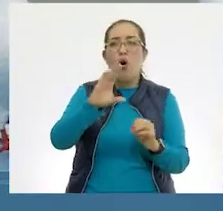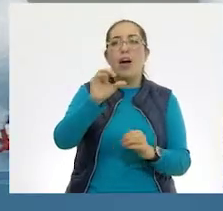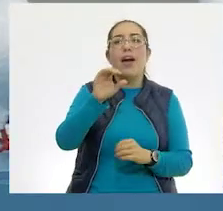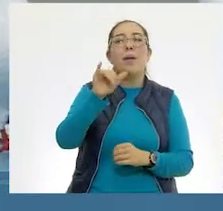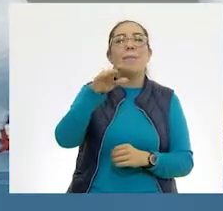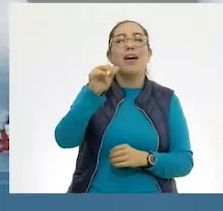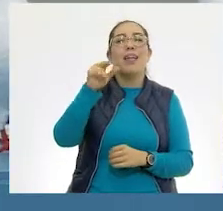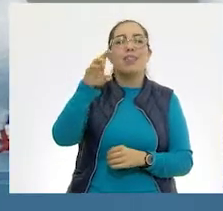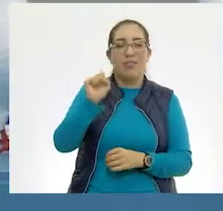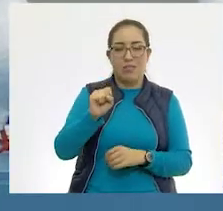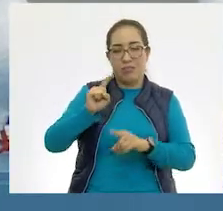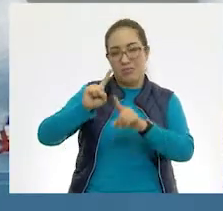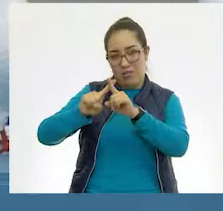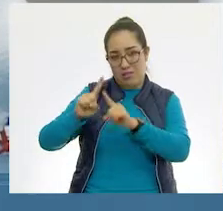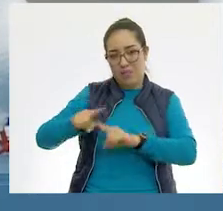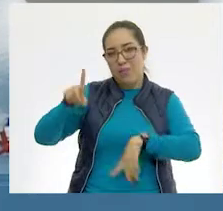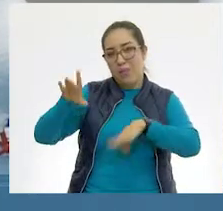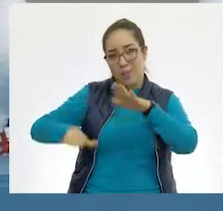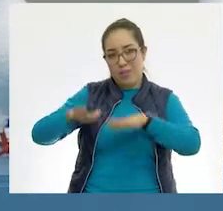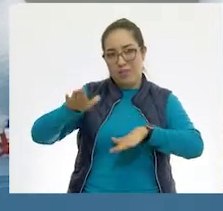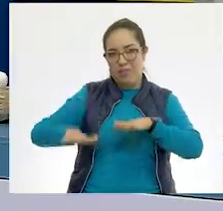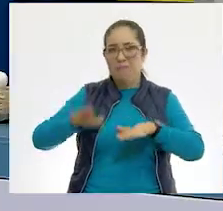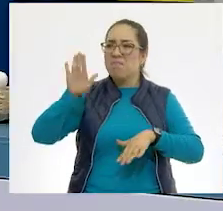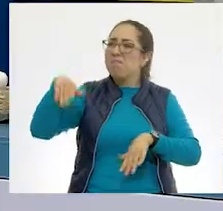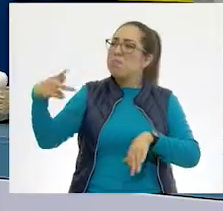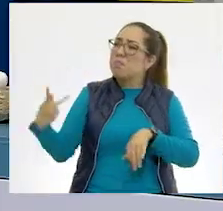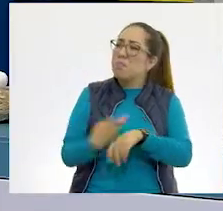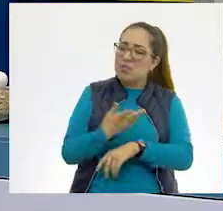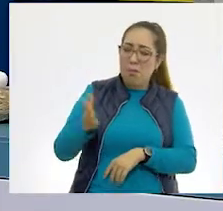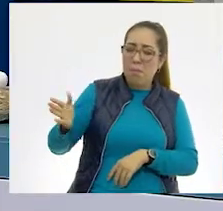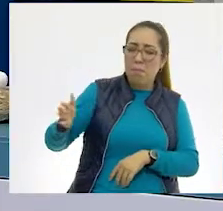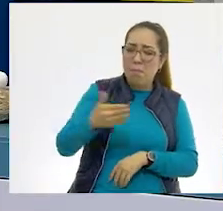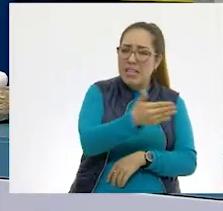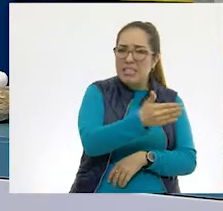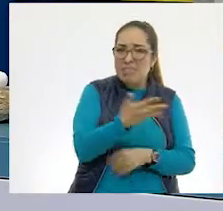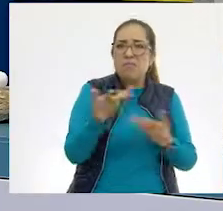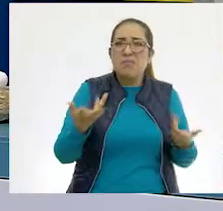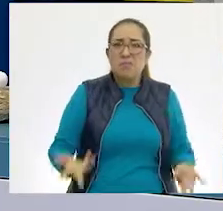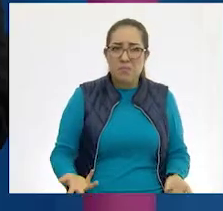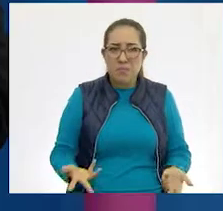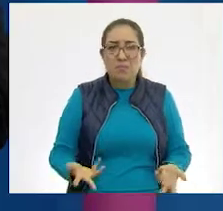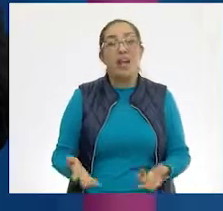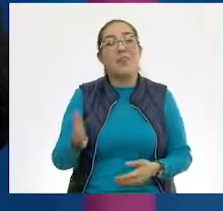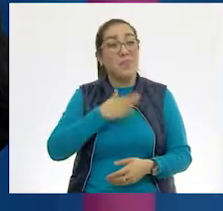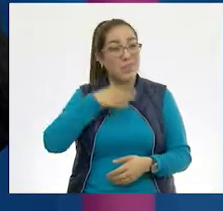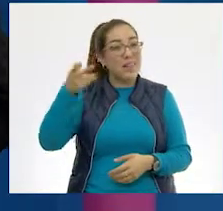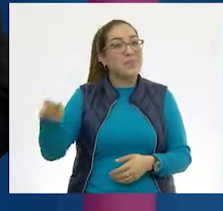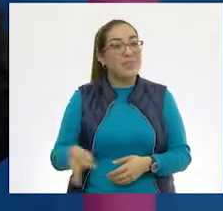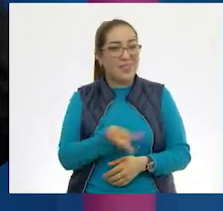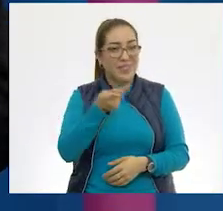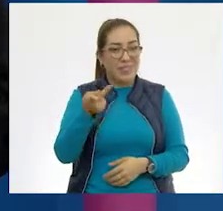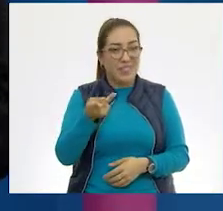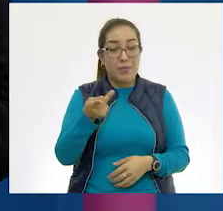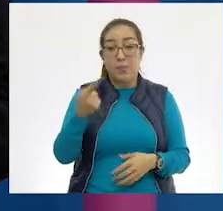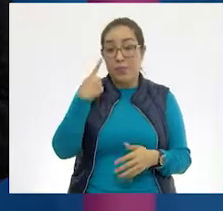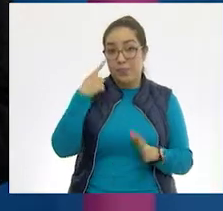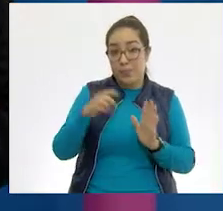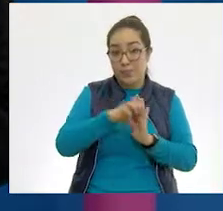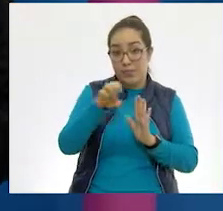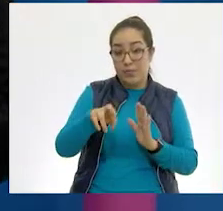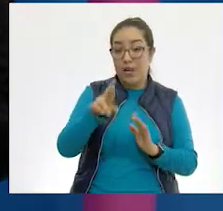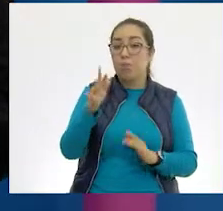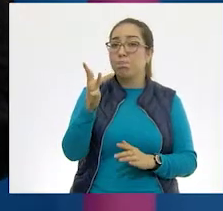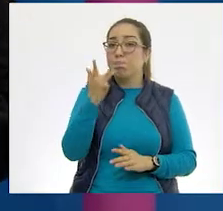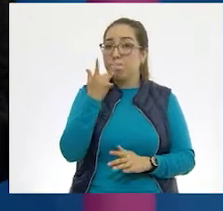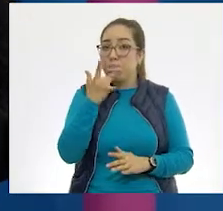Maestro, ¿y qué pasa con los anfibios y los peces? Qué bueno que preguntas eso. En los reptiles,